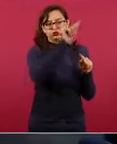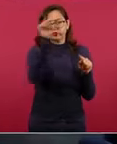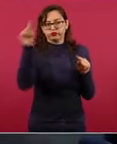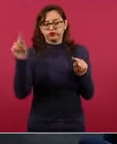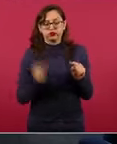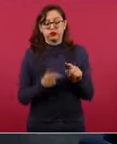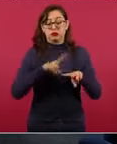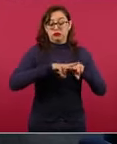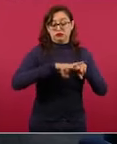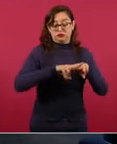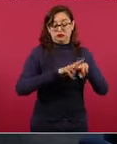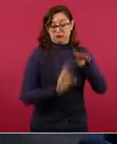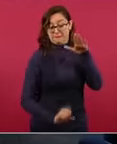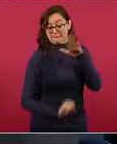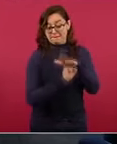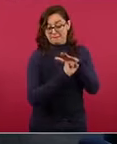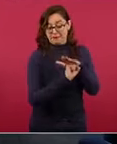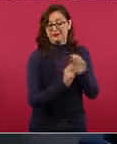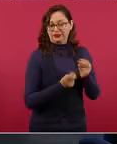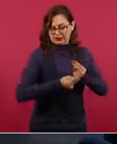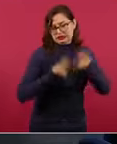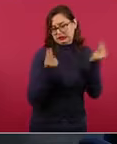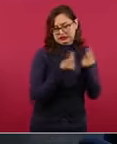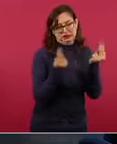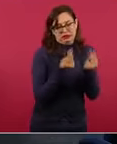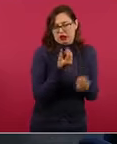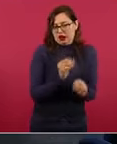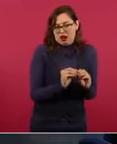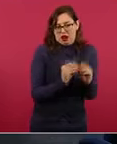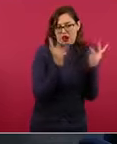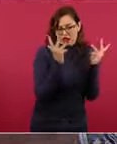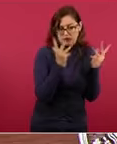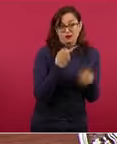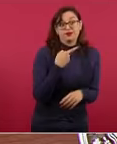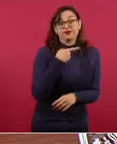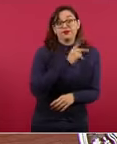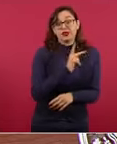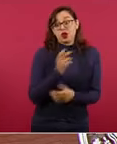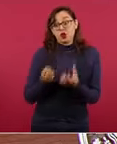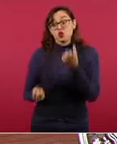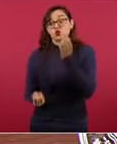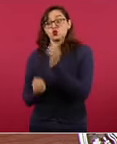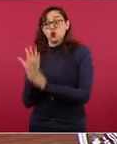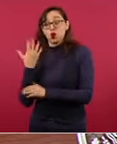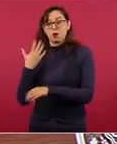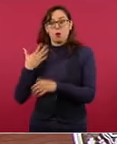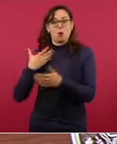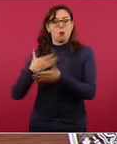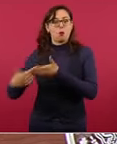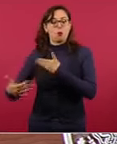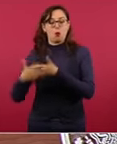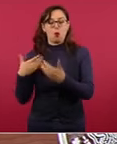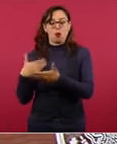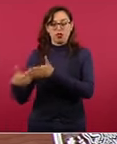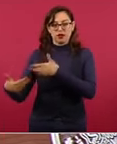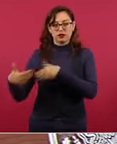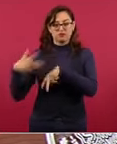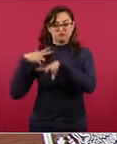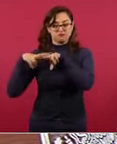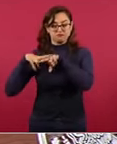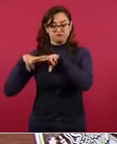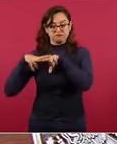tren moderno se puede desplazar hasta